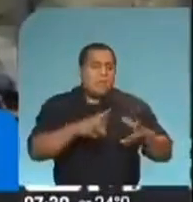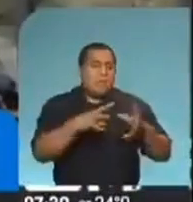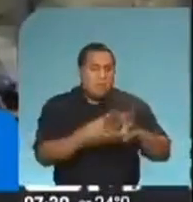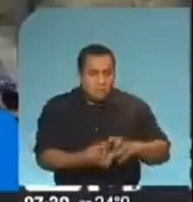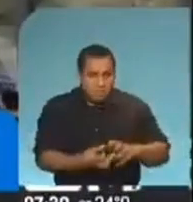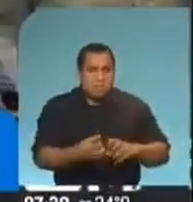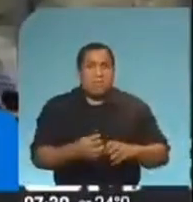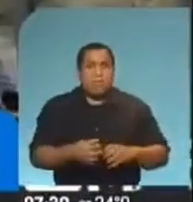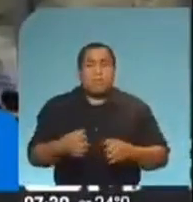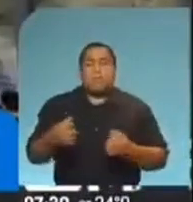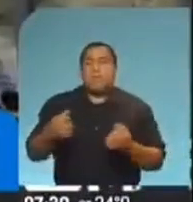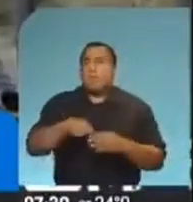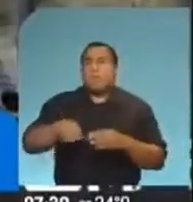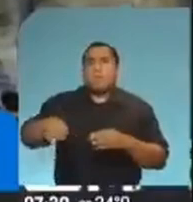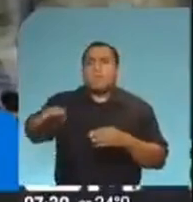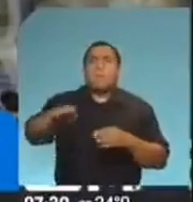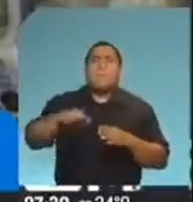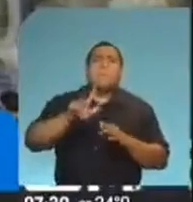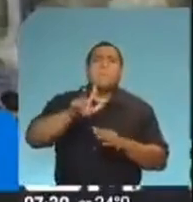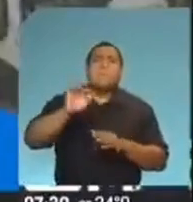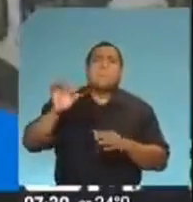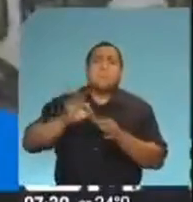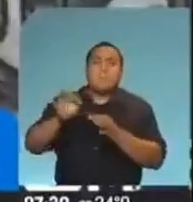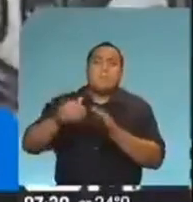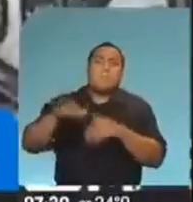lo arrastró más de 300 metros. Ya está en la causa, está